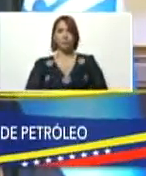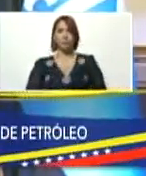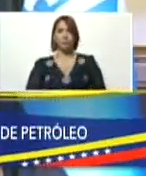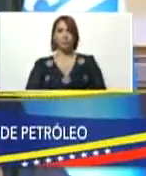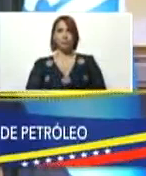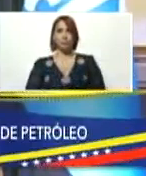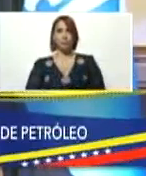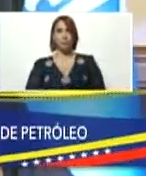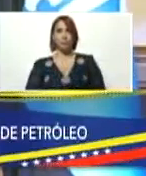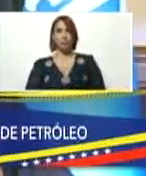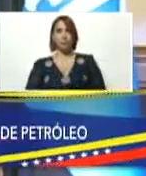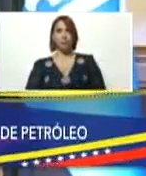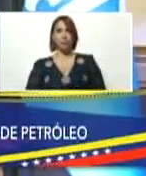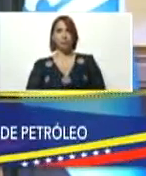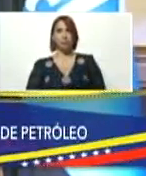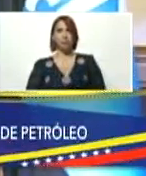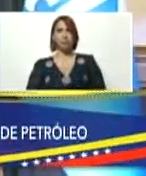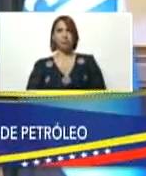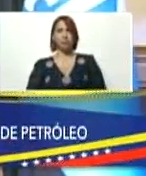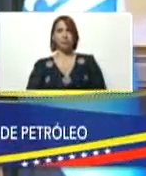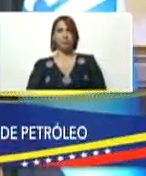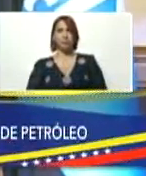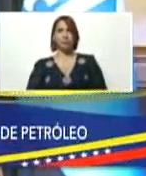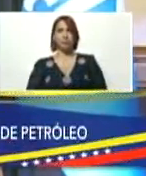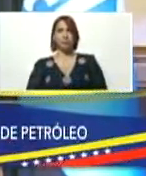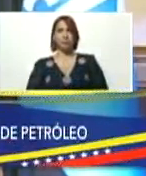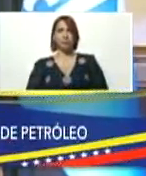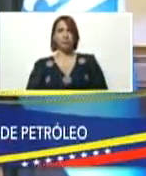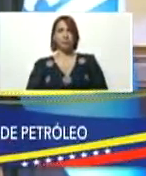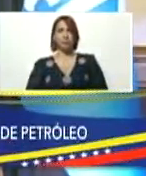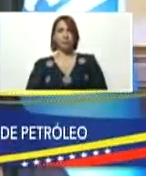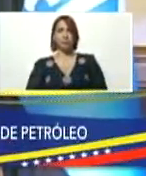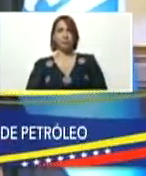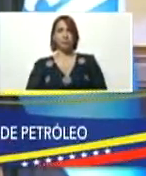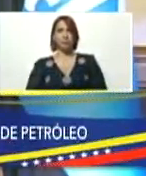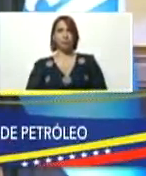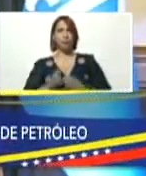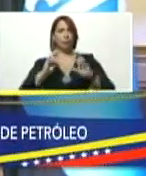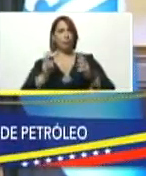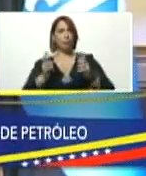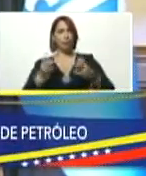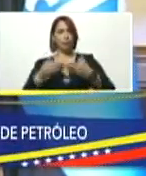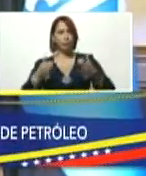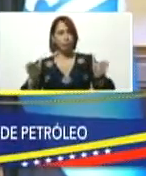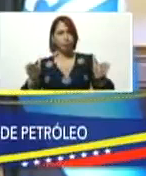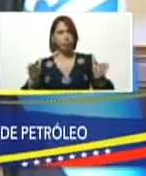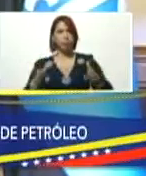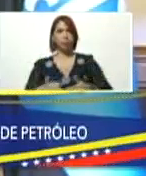Bueno, costó que esos conceptos se abrieran camino.